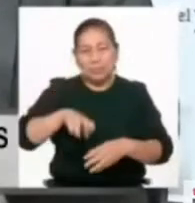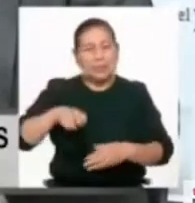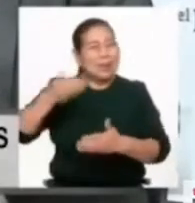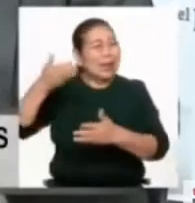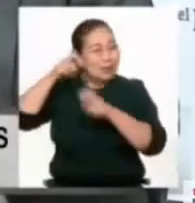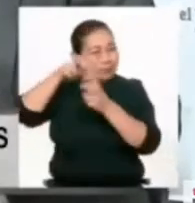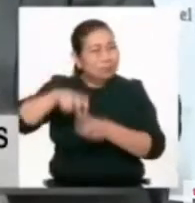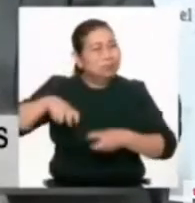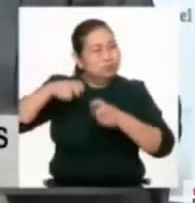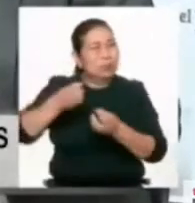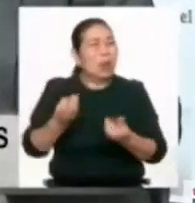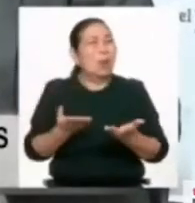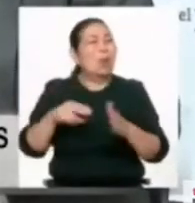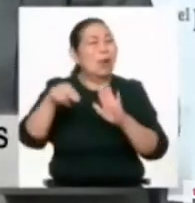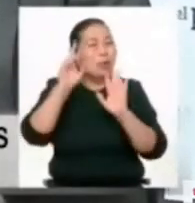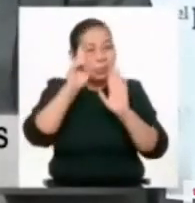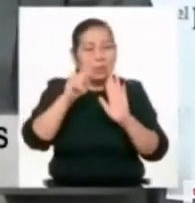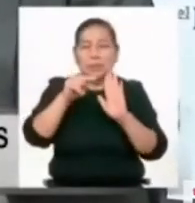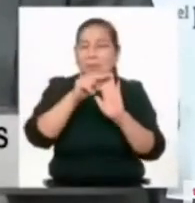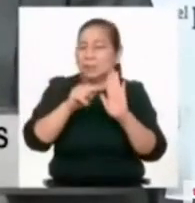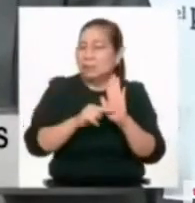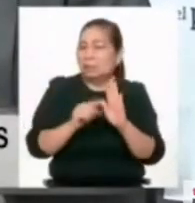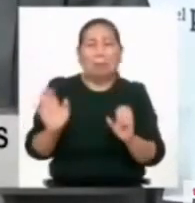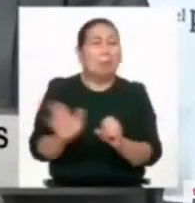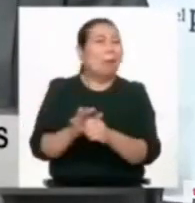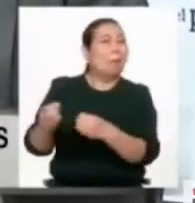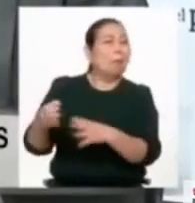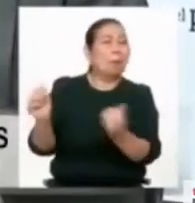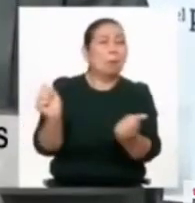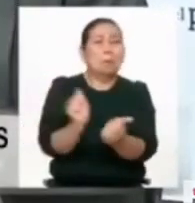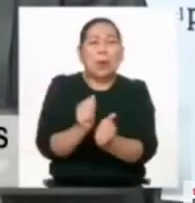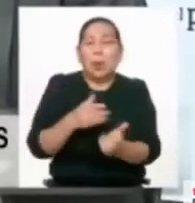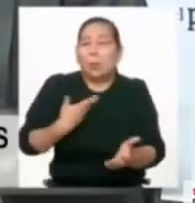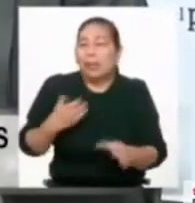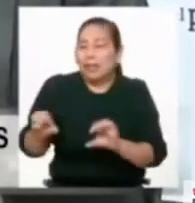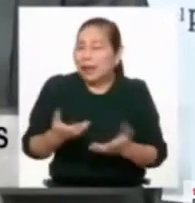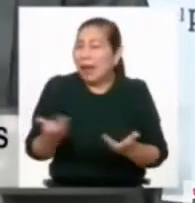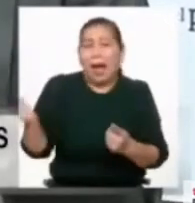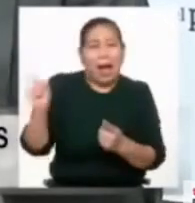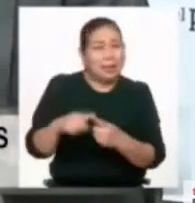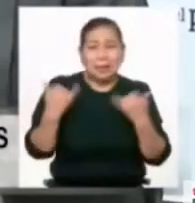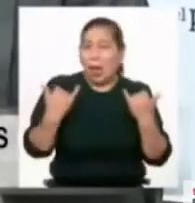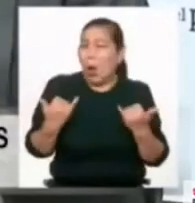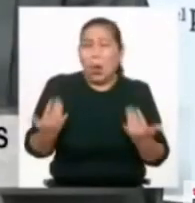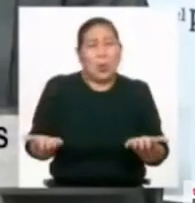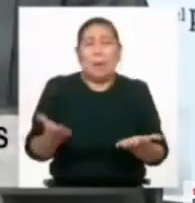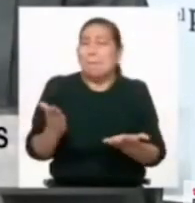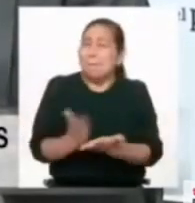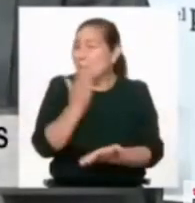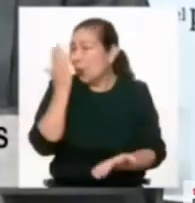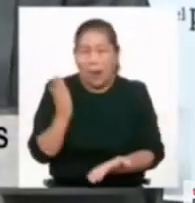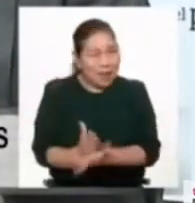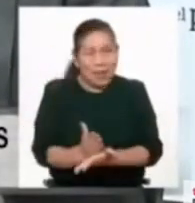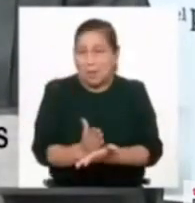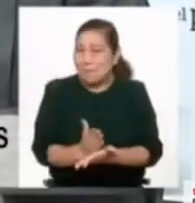del pasado, por las normas de un estado totalmente maniatado que no podía hacer nada. Hasta ahora todavía está maniatado porque no se